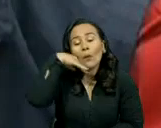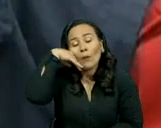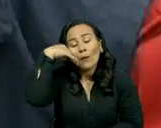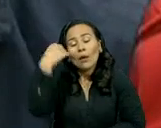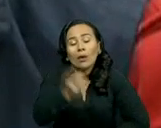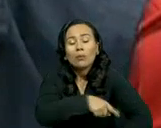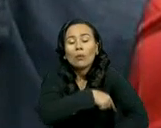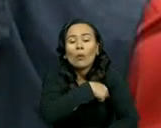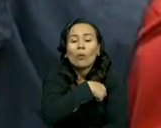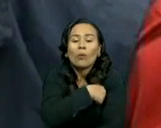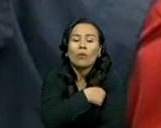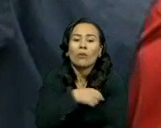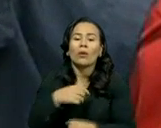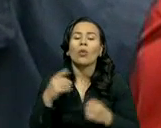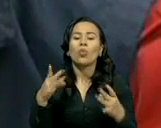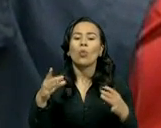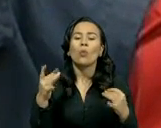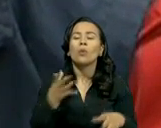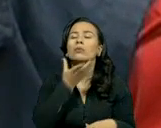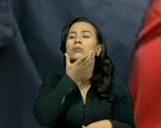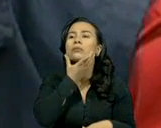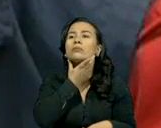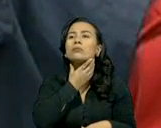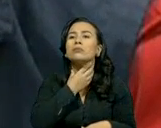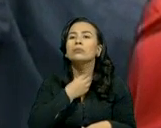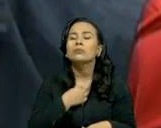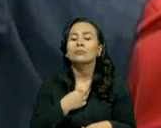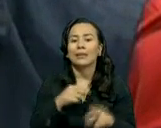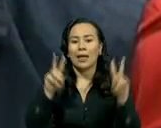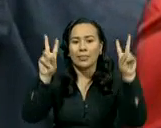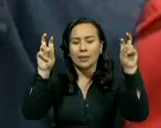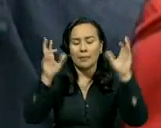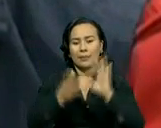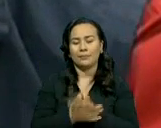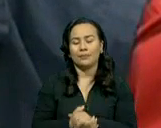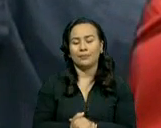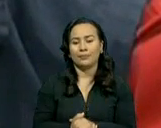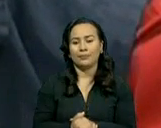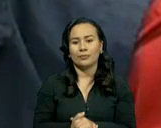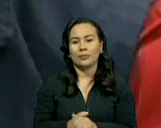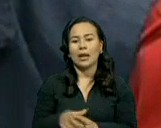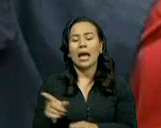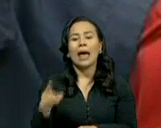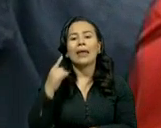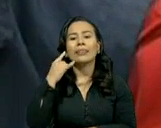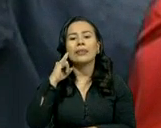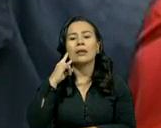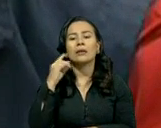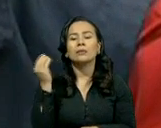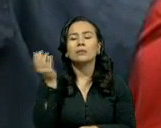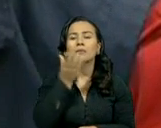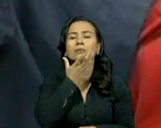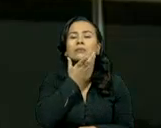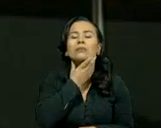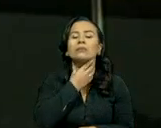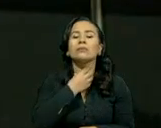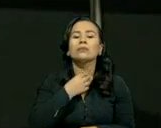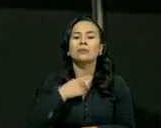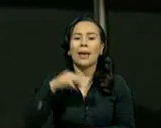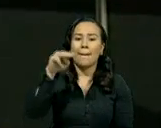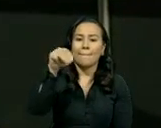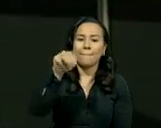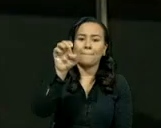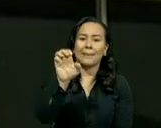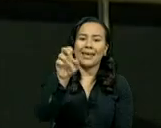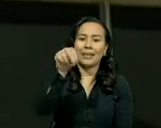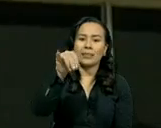y rigidez de nuca. Entonces se sospechó ante la presencia de un cuadro de meningitis. Además, se informó